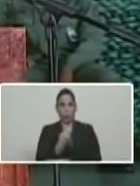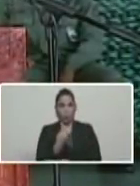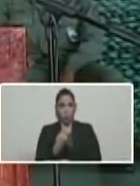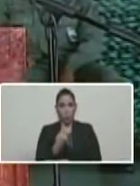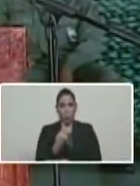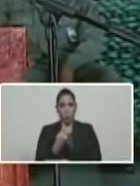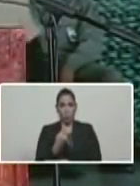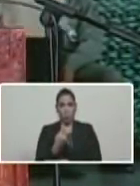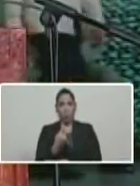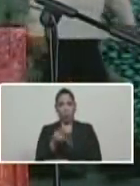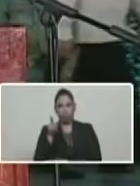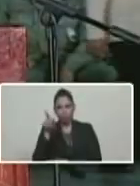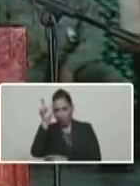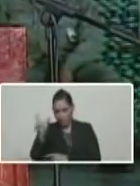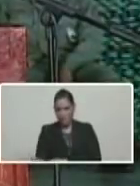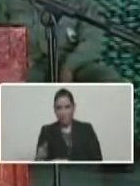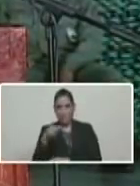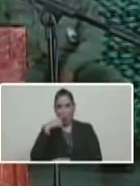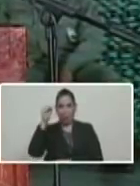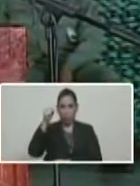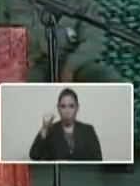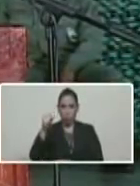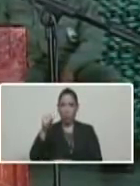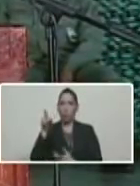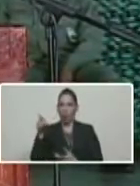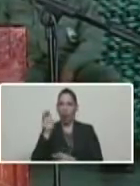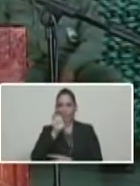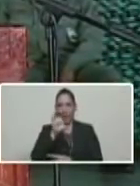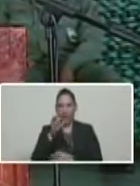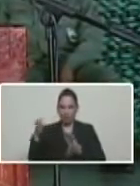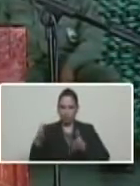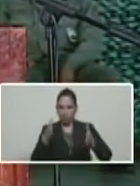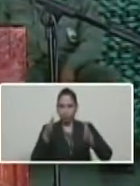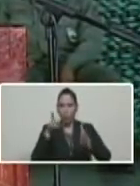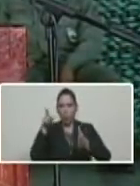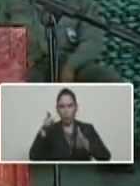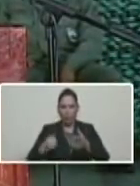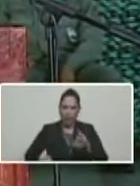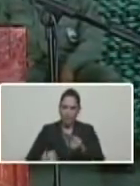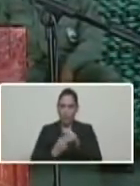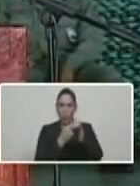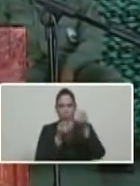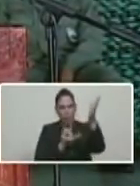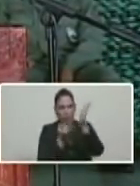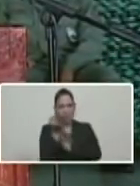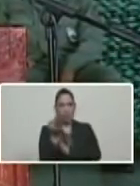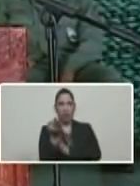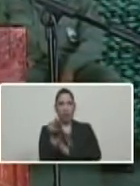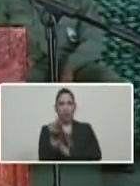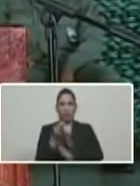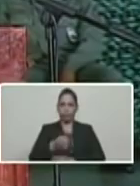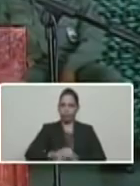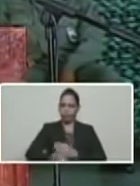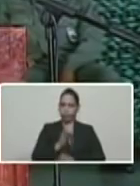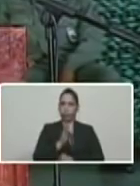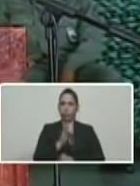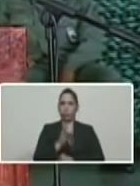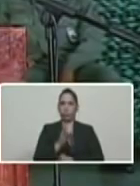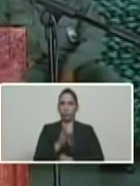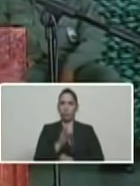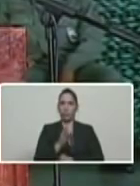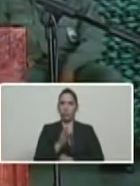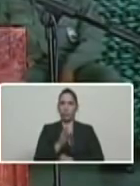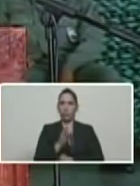frente, el destino de la patria es triunfar. Cuente usted, mi comandante en jefe, con la lealtad, la obediencia, la